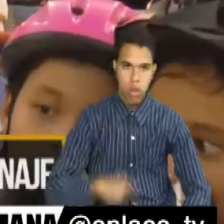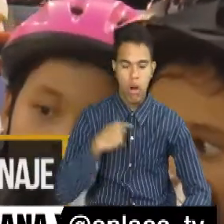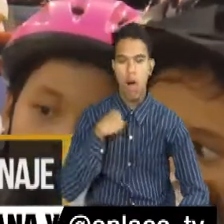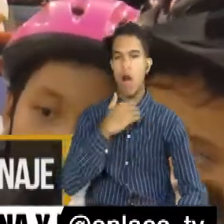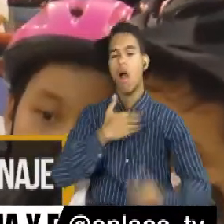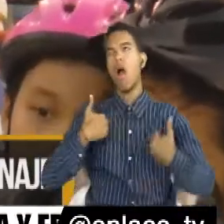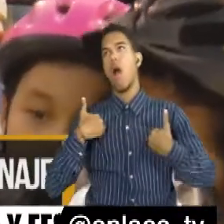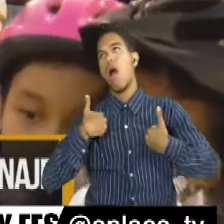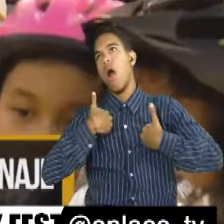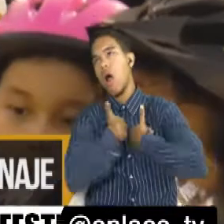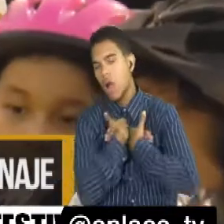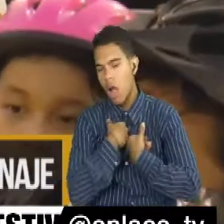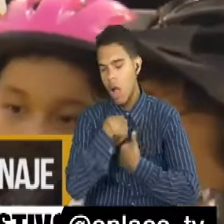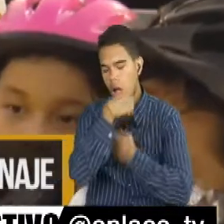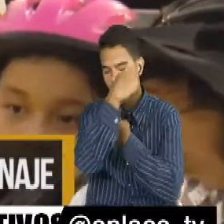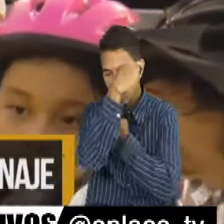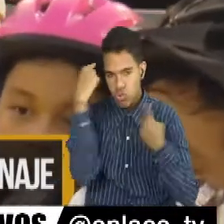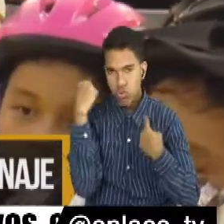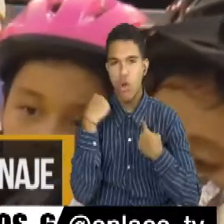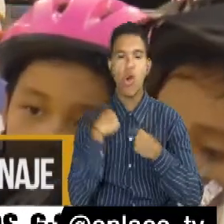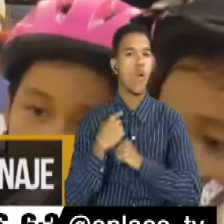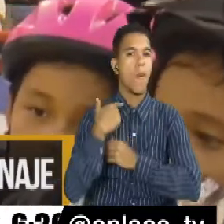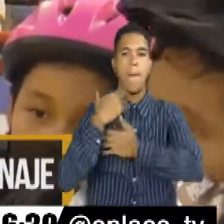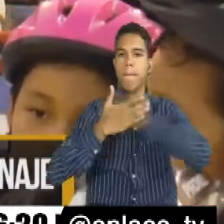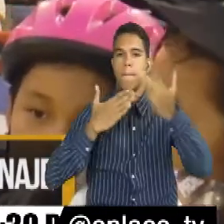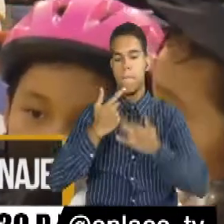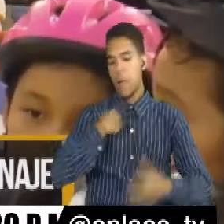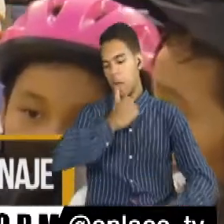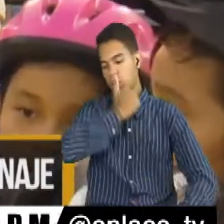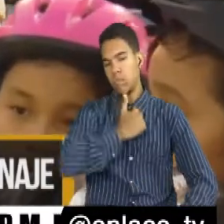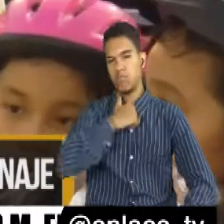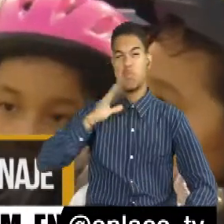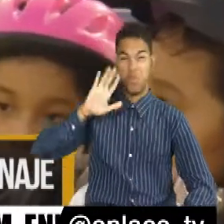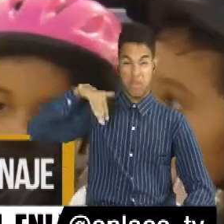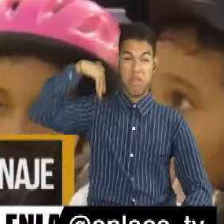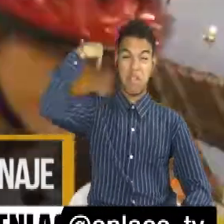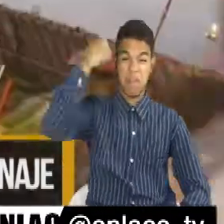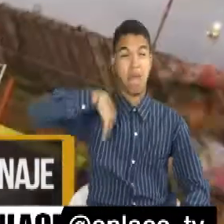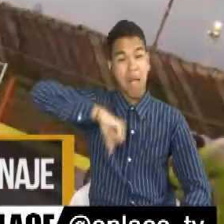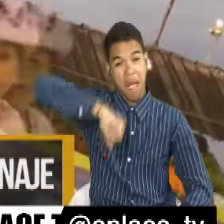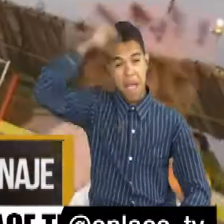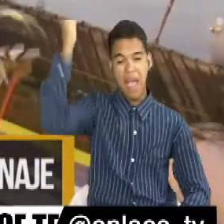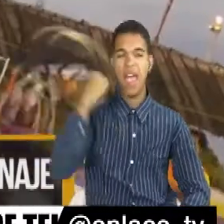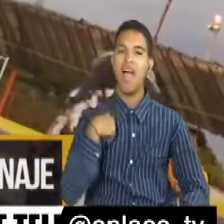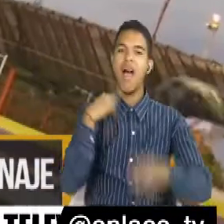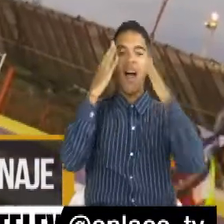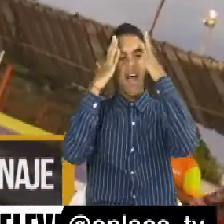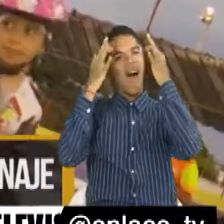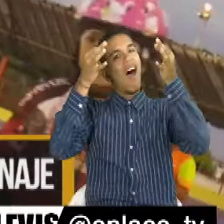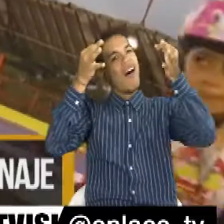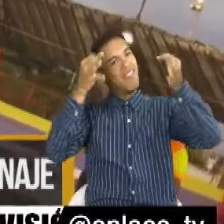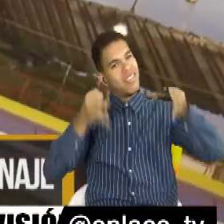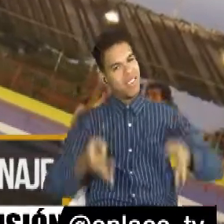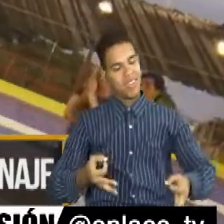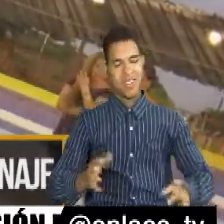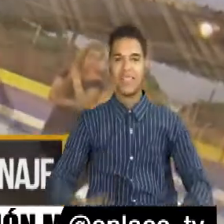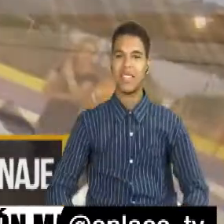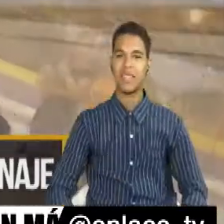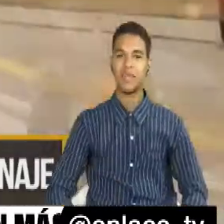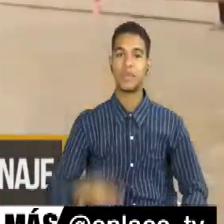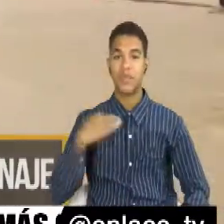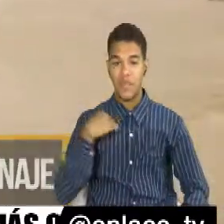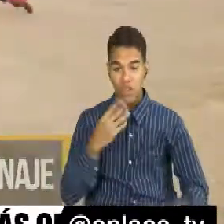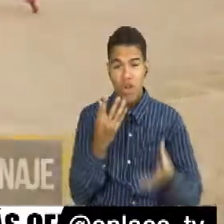es cansón, pero al igual se ve uno satisfecho cuando ganan la medalla los niños. Para estas pequeñas figuras del patinaje del